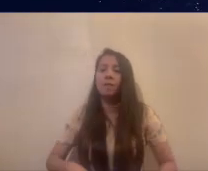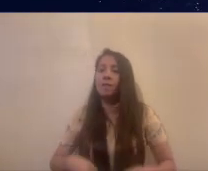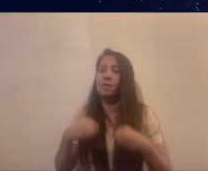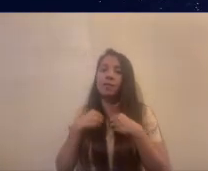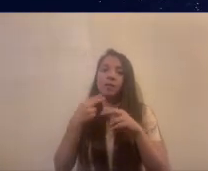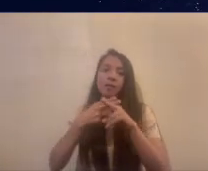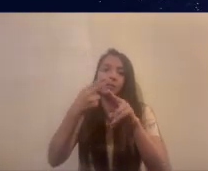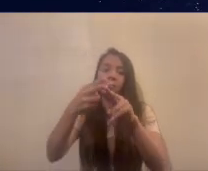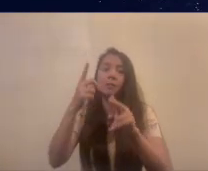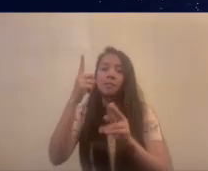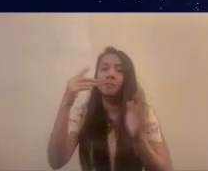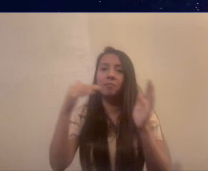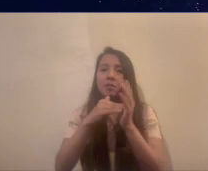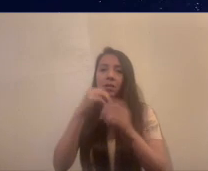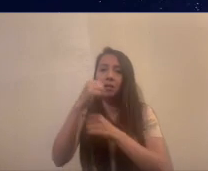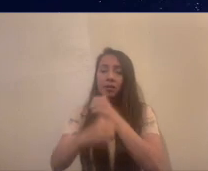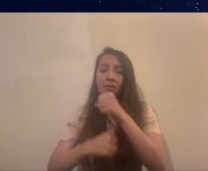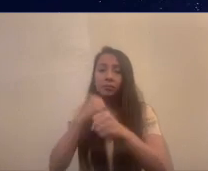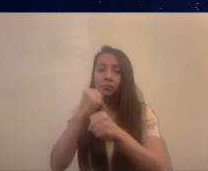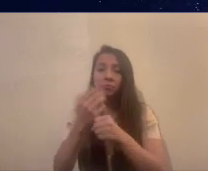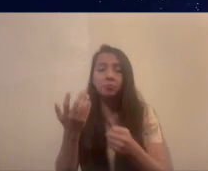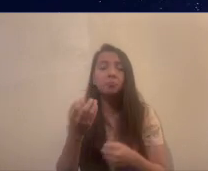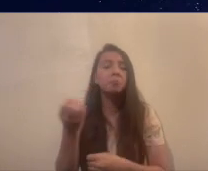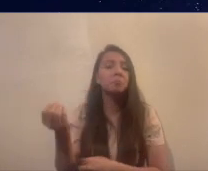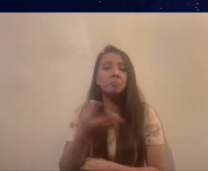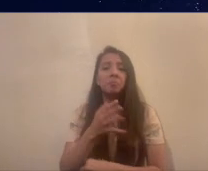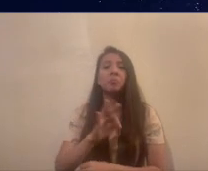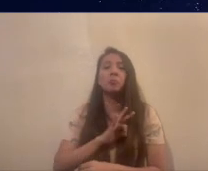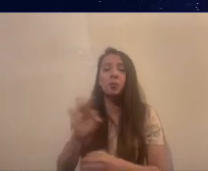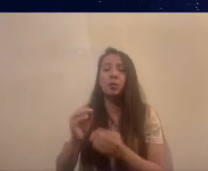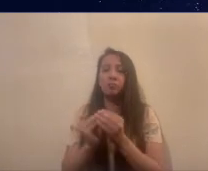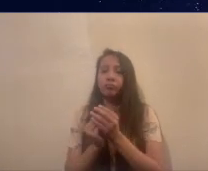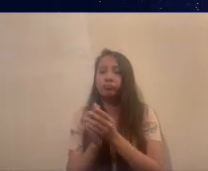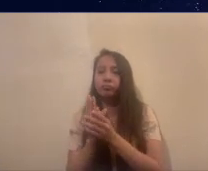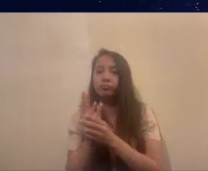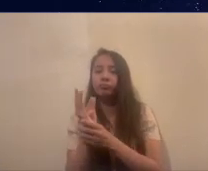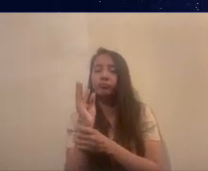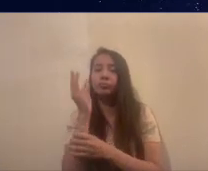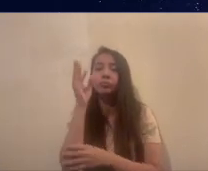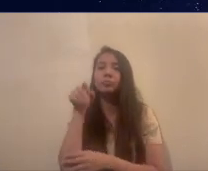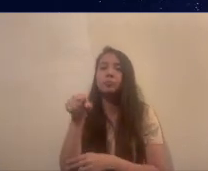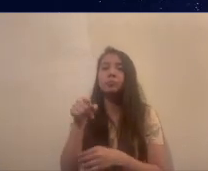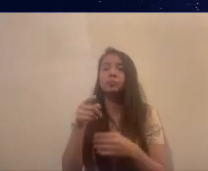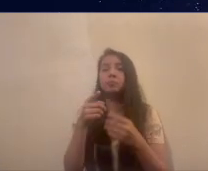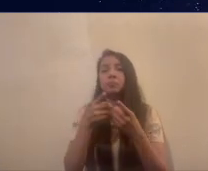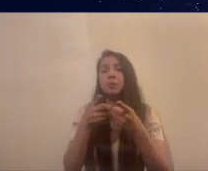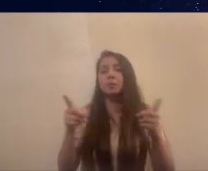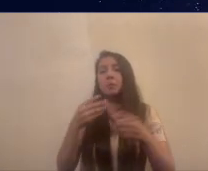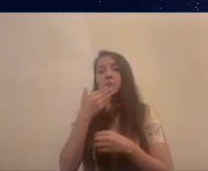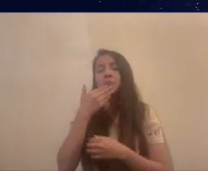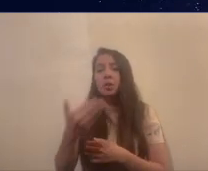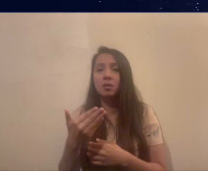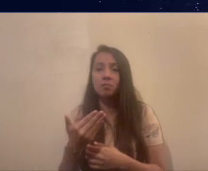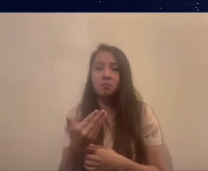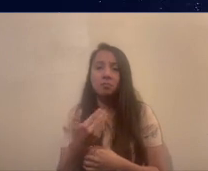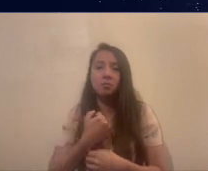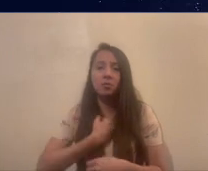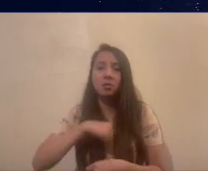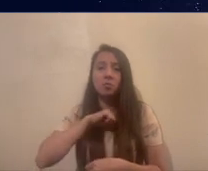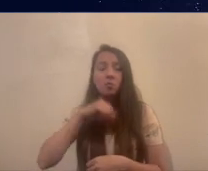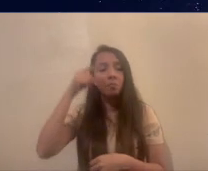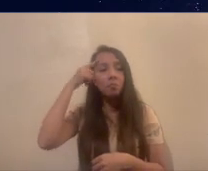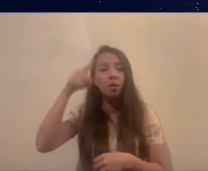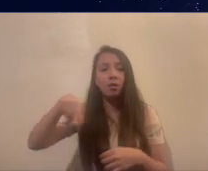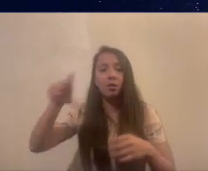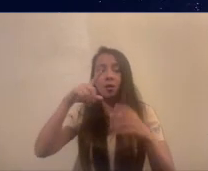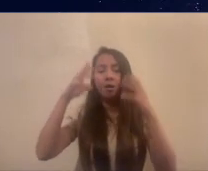sobrevivir hasta 1000 años, ¿no?, de exposición solar, y aún así van a crecer y van a tener un desarrollo nutricional importante